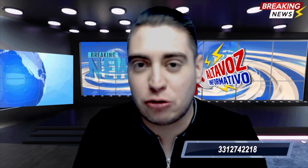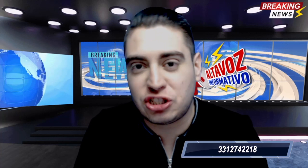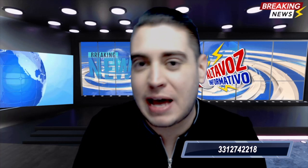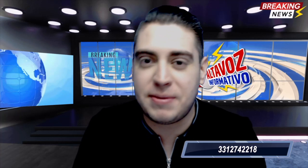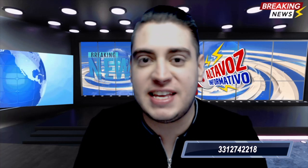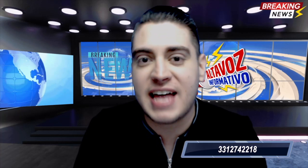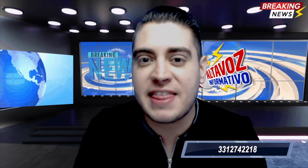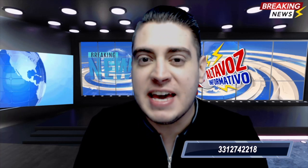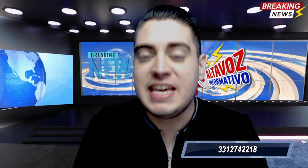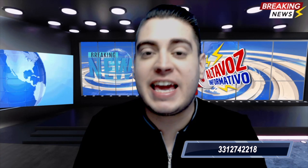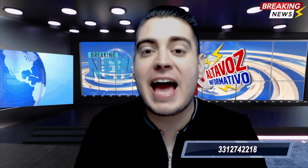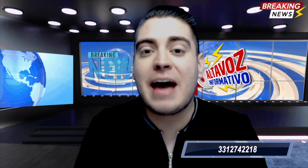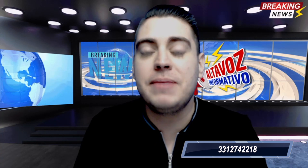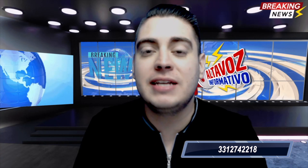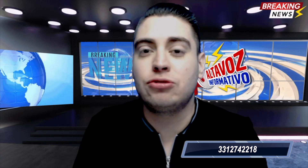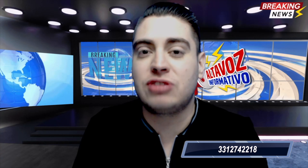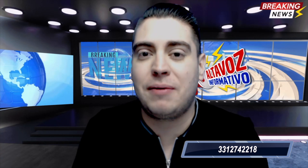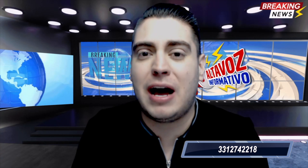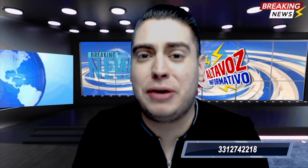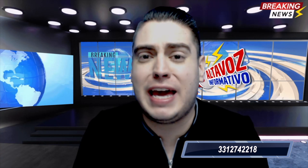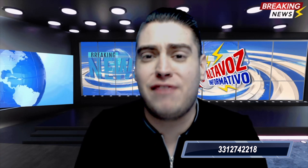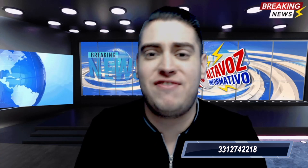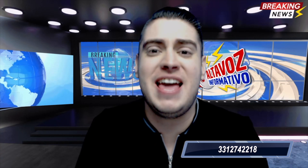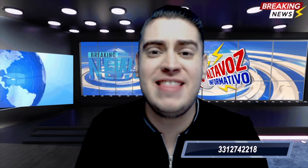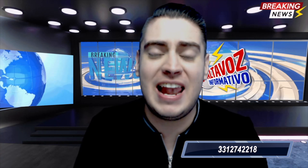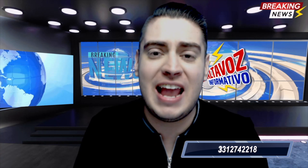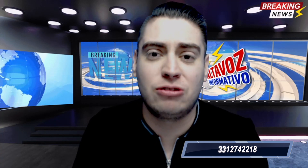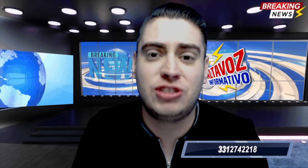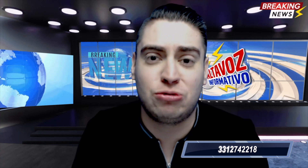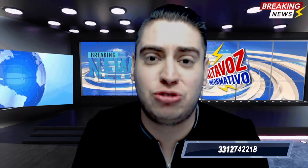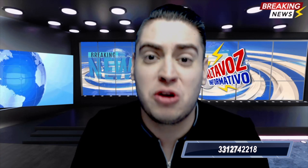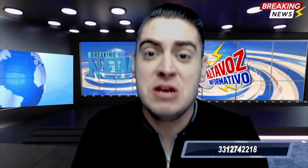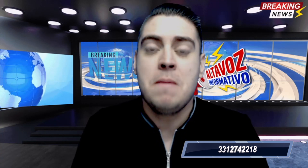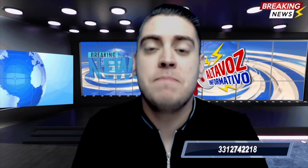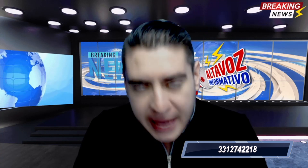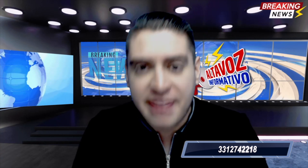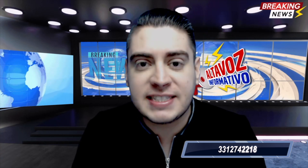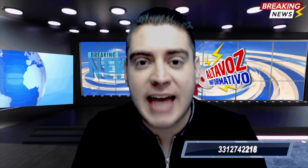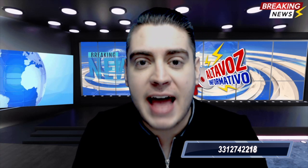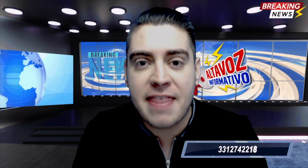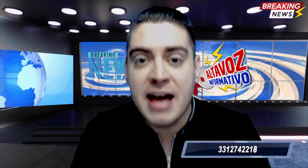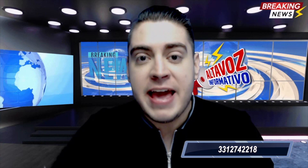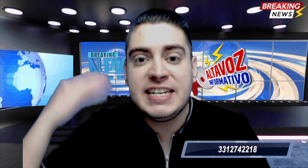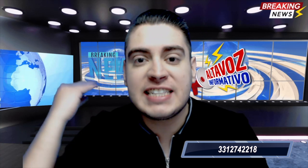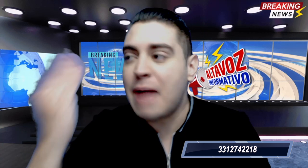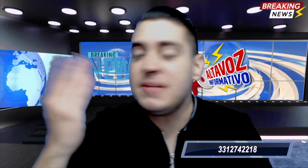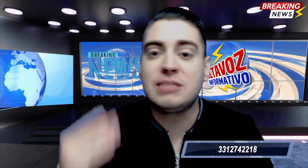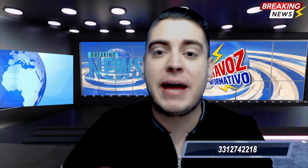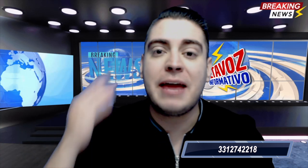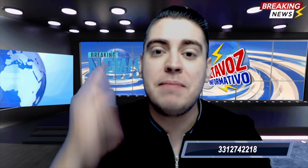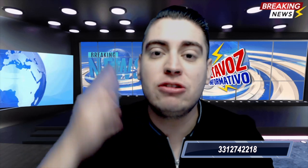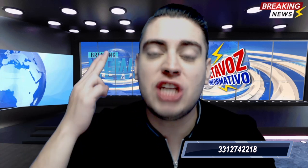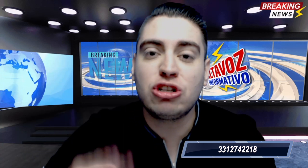con responsabilidad y que hagan bien su trabajo y que defiendan la Constitución vieja descarada Ella